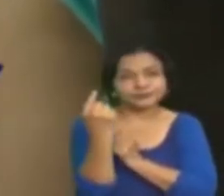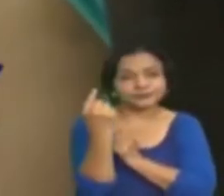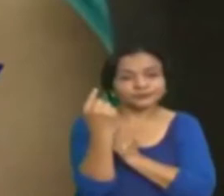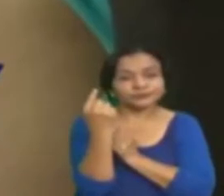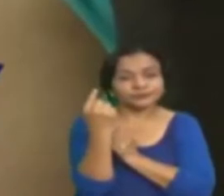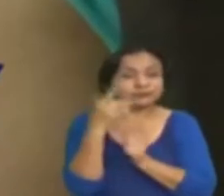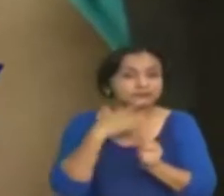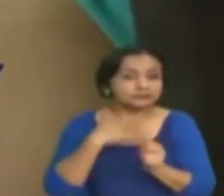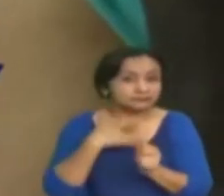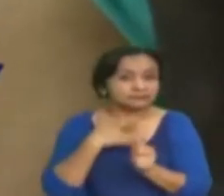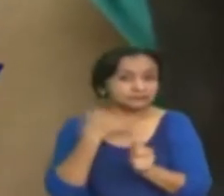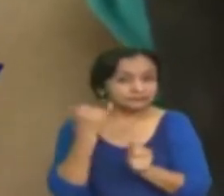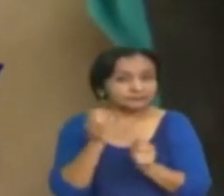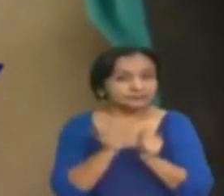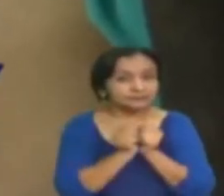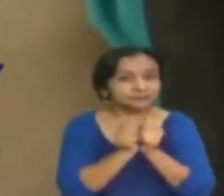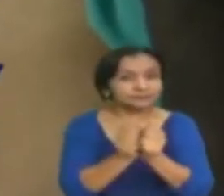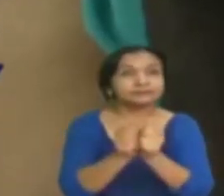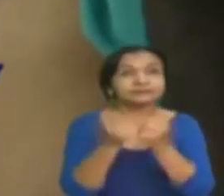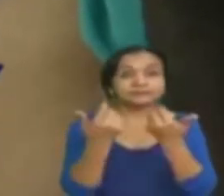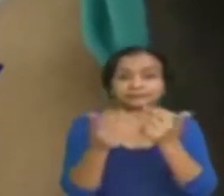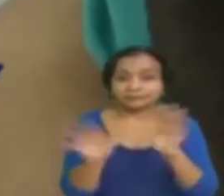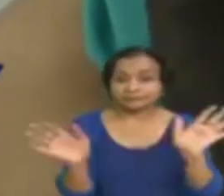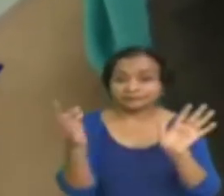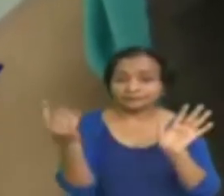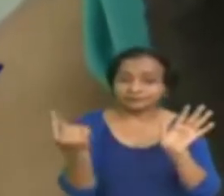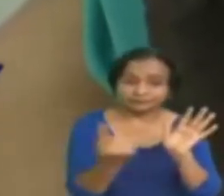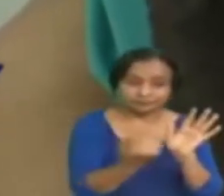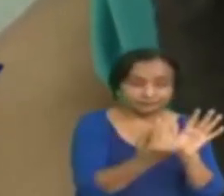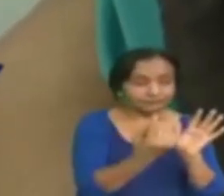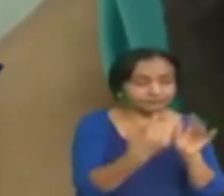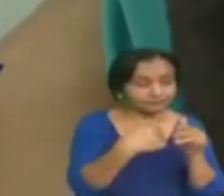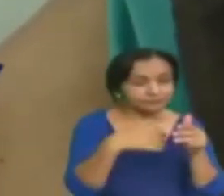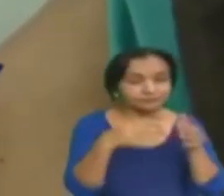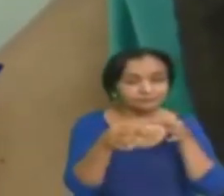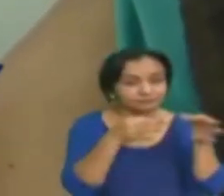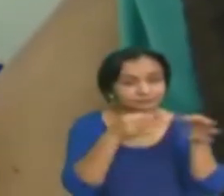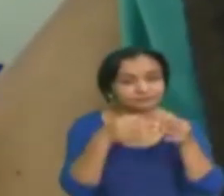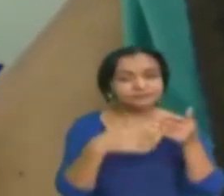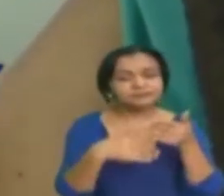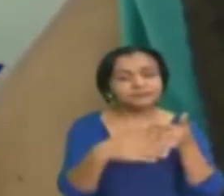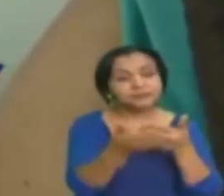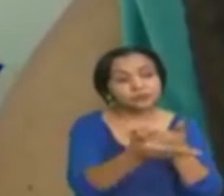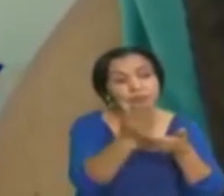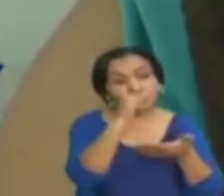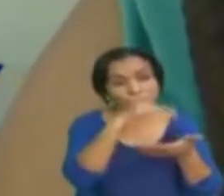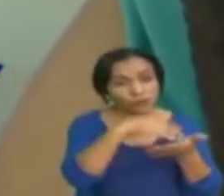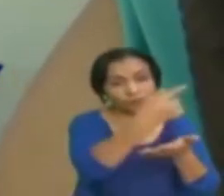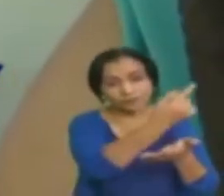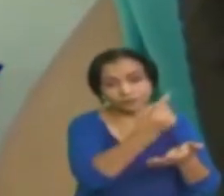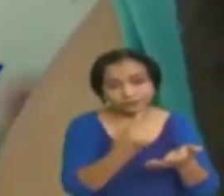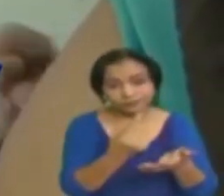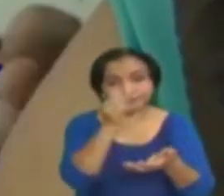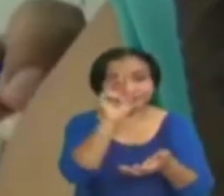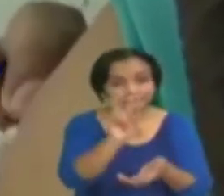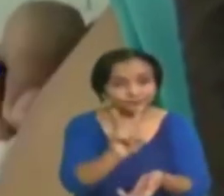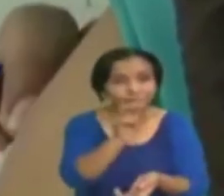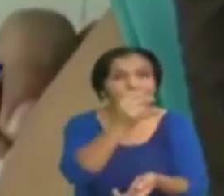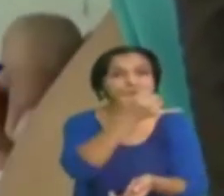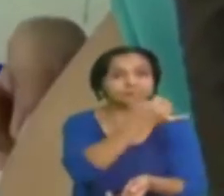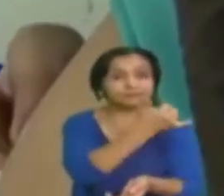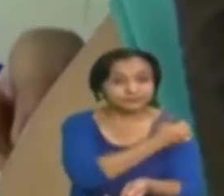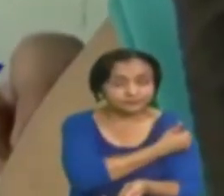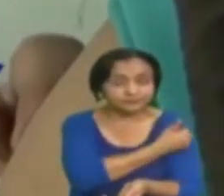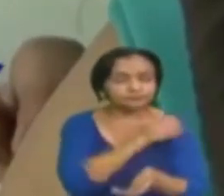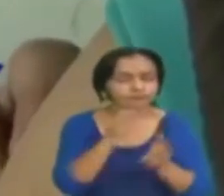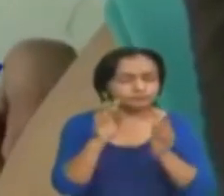también al pueblo y gobierno de India por las vacunas que han enviado, Covishield desde la